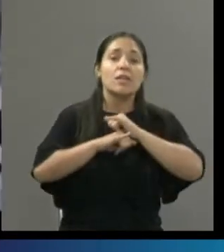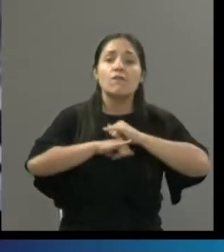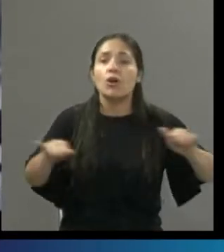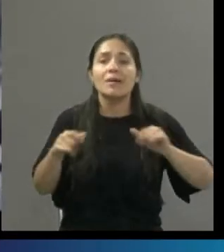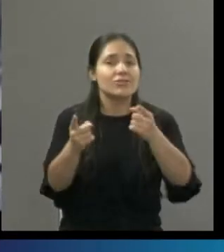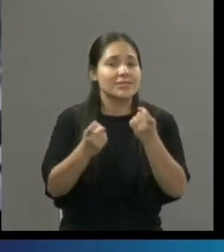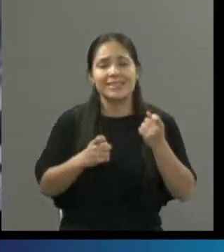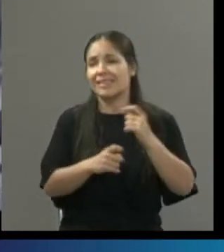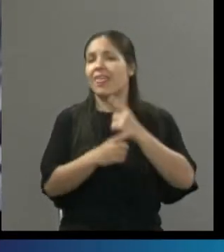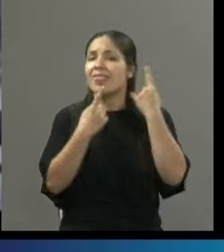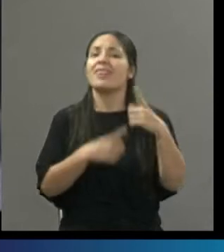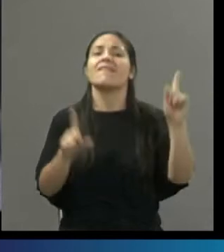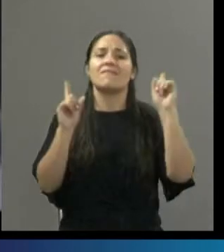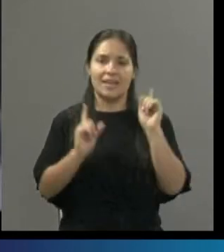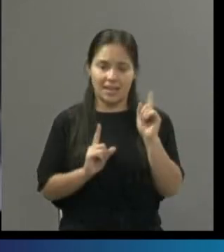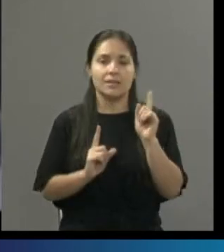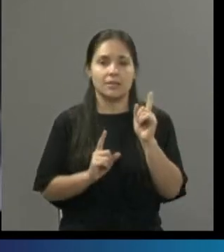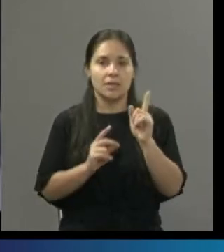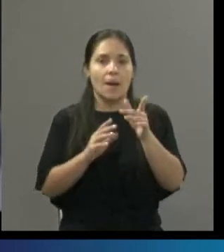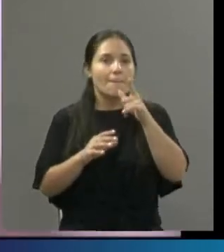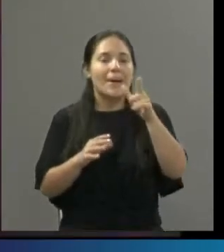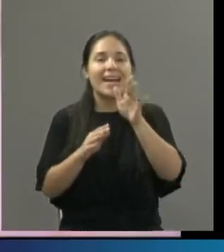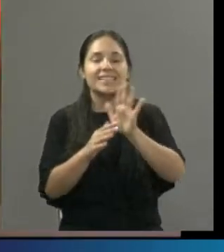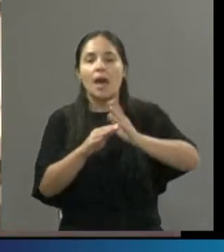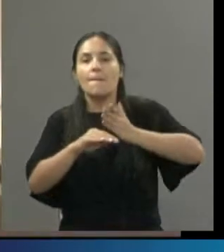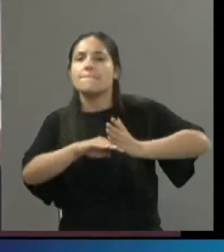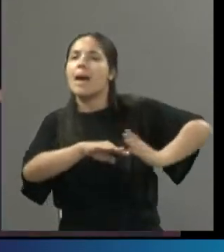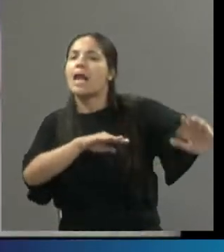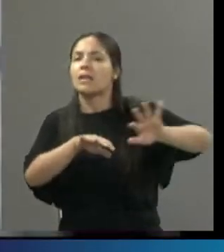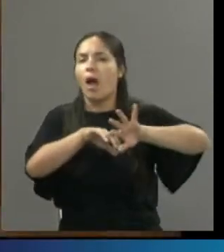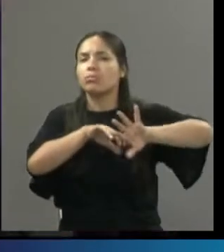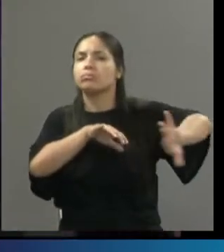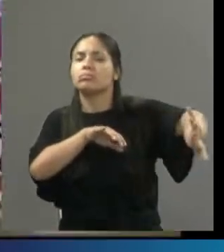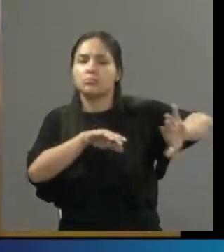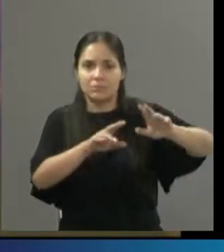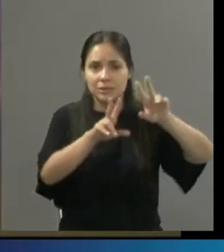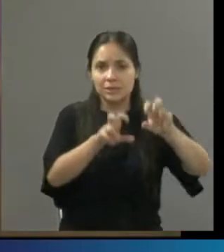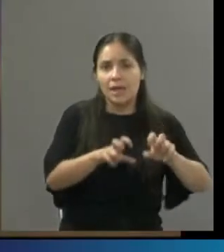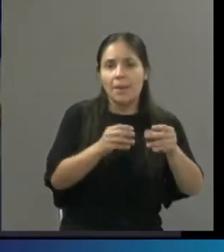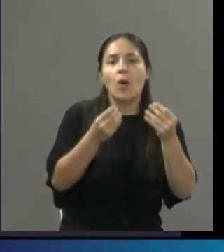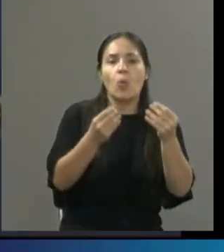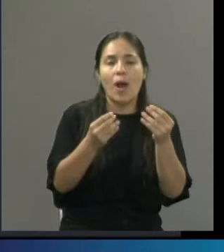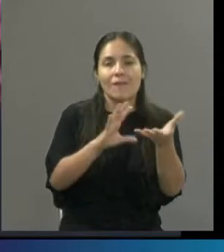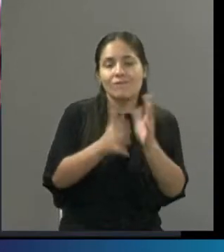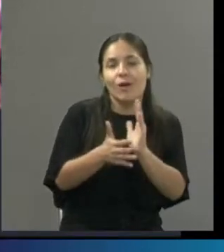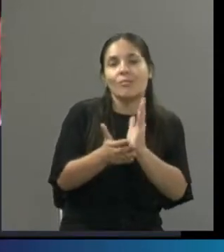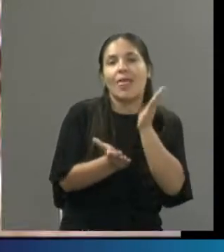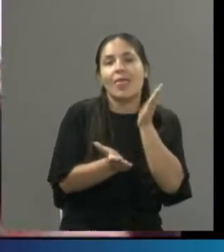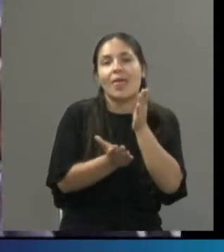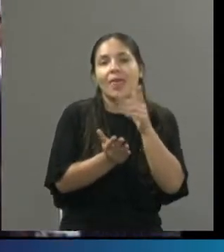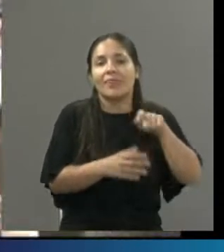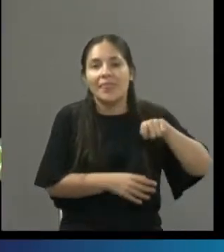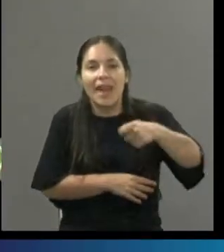necesitan, se ven muy marginados y marginadas de las vías por las cuales hay que ingresar a ciertas